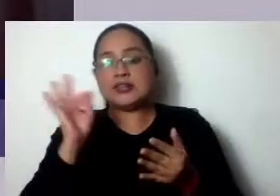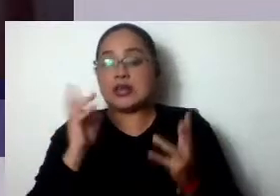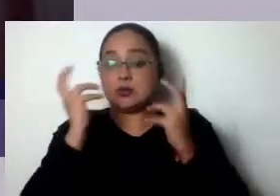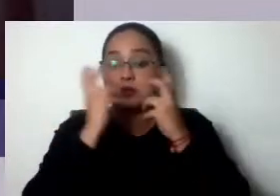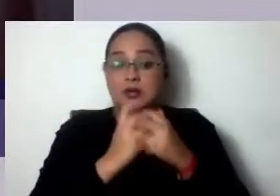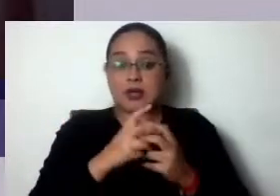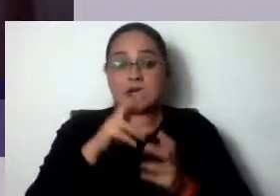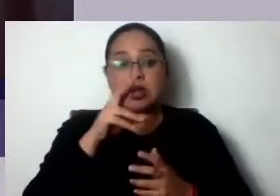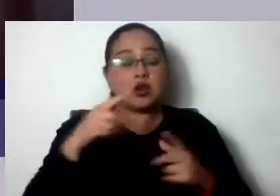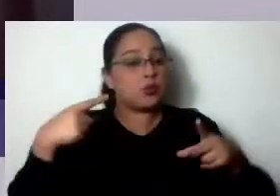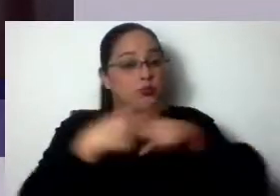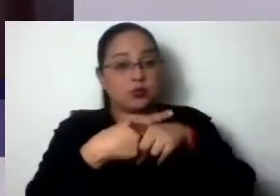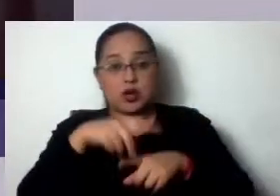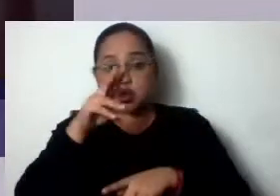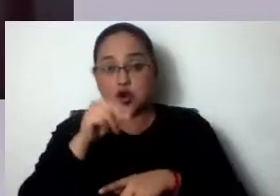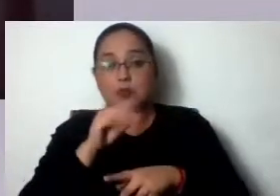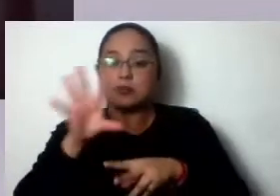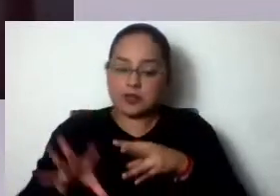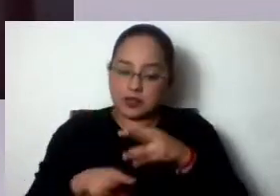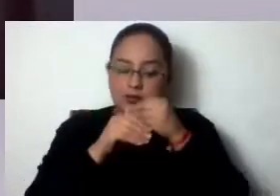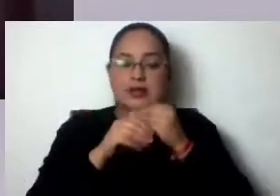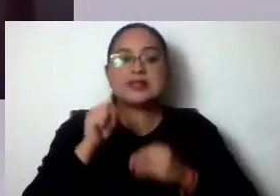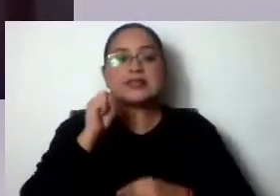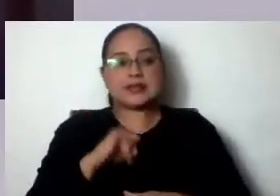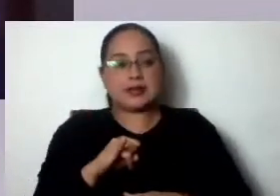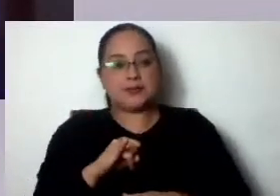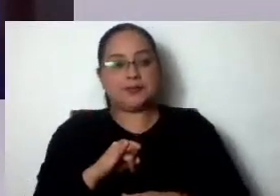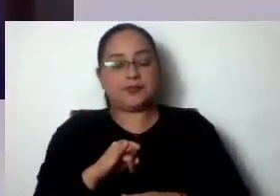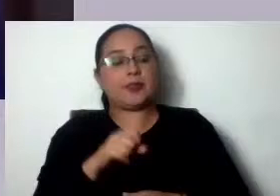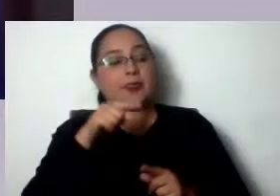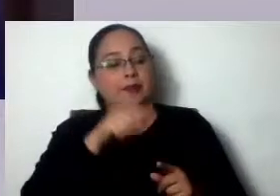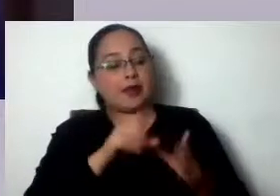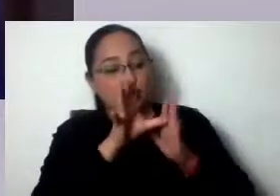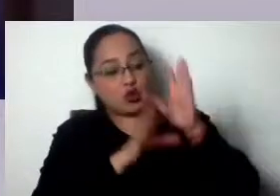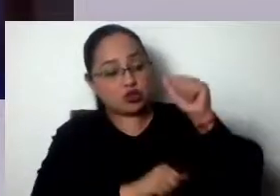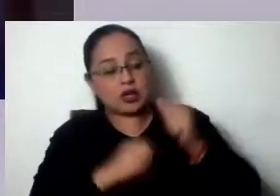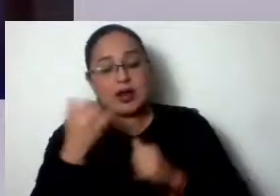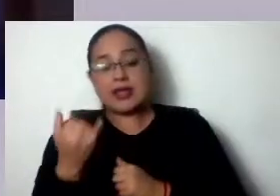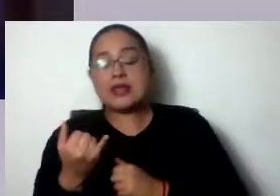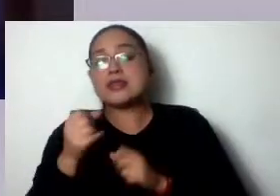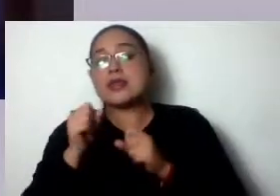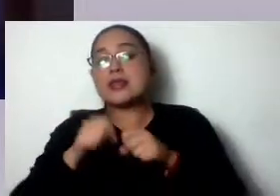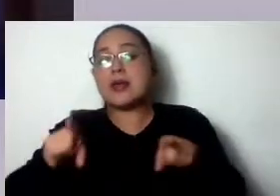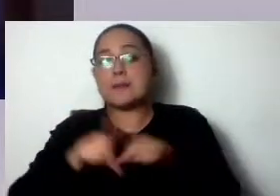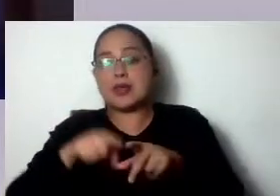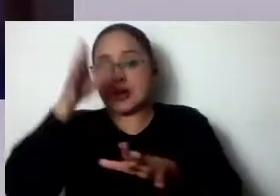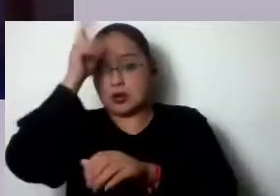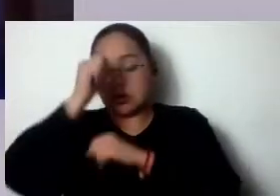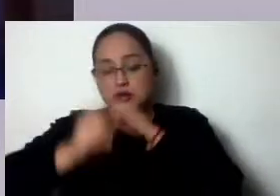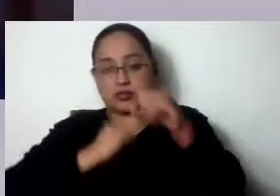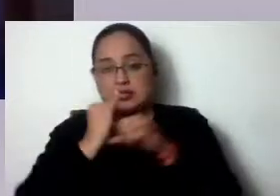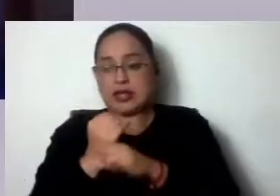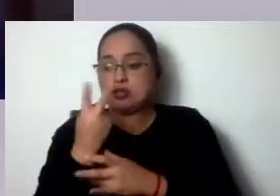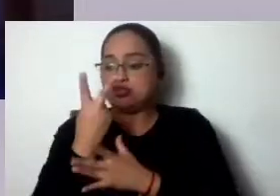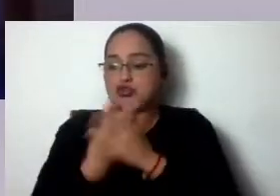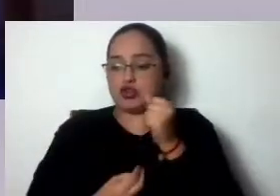no se contraponen se complementan tanto los constitucionales como los derechos establecidos en tratados internacionales